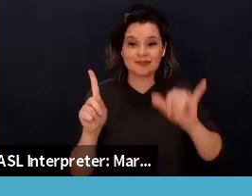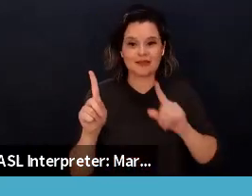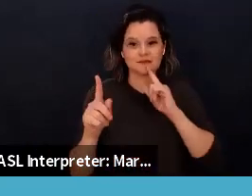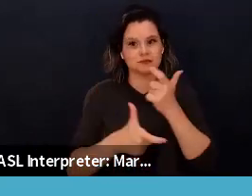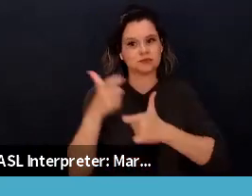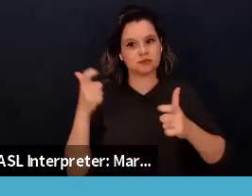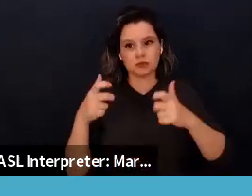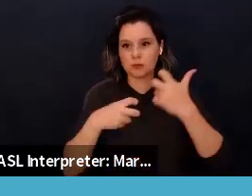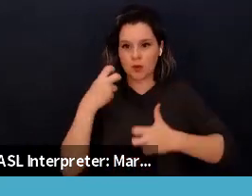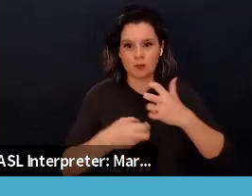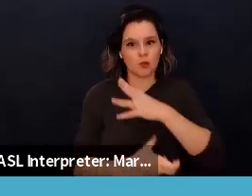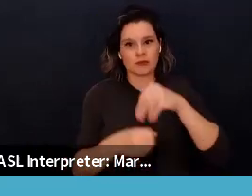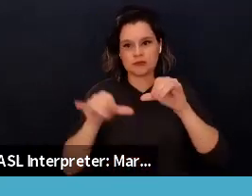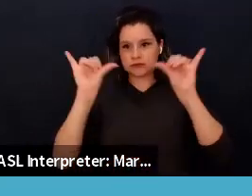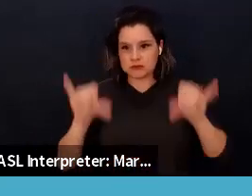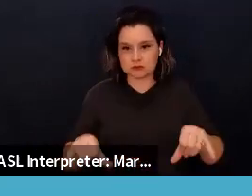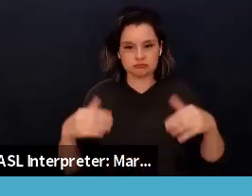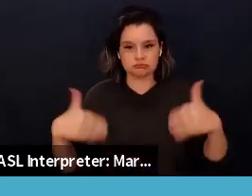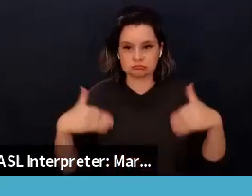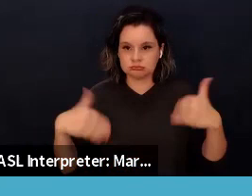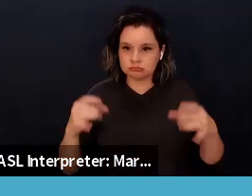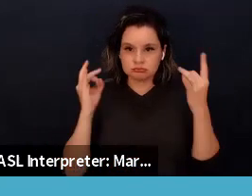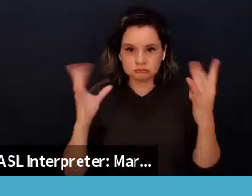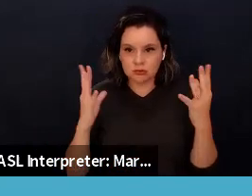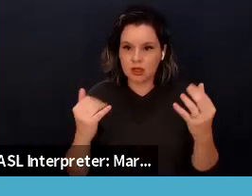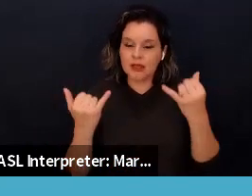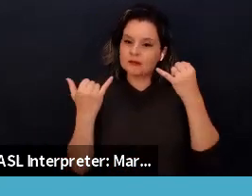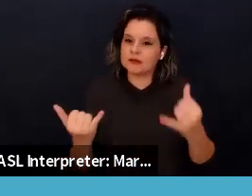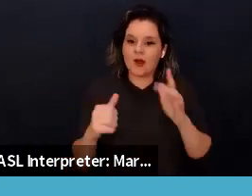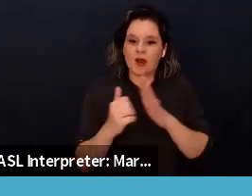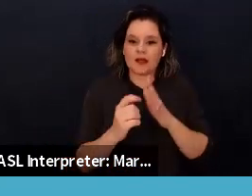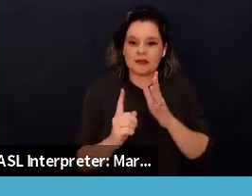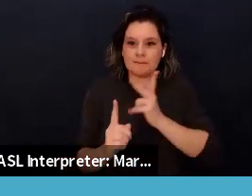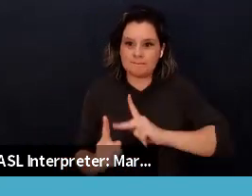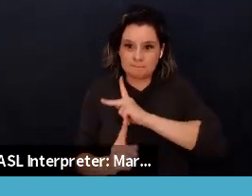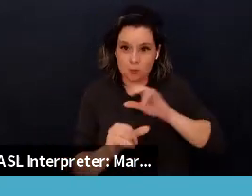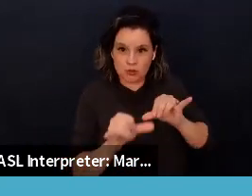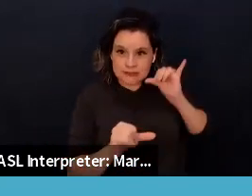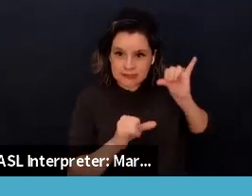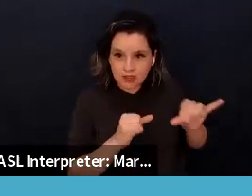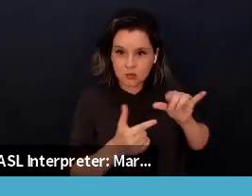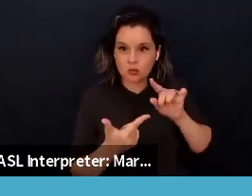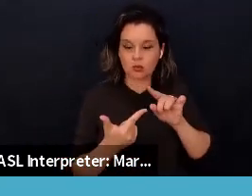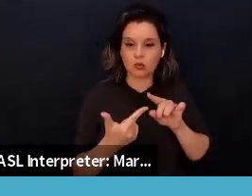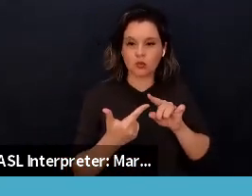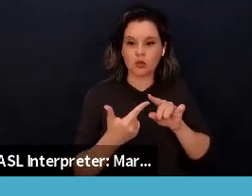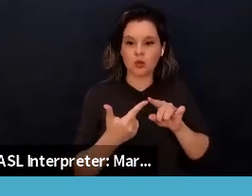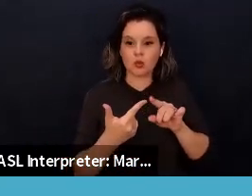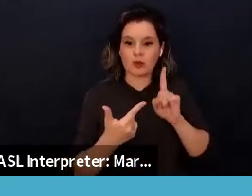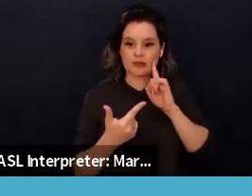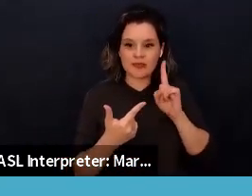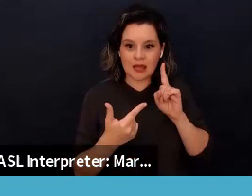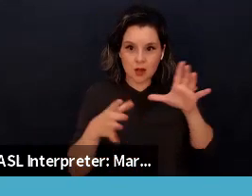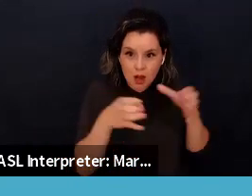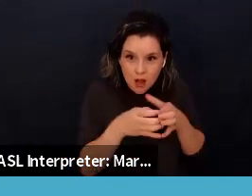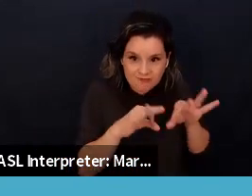problema dentro del sistema, que ahora tienen personas detenidas como unidades